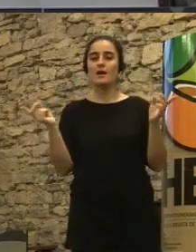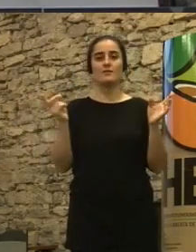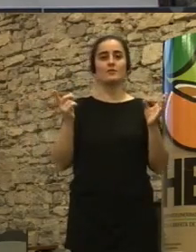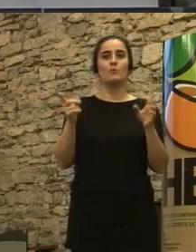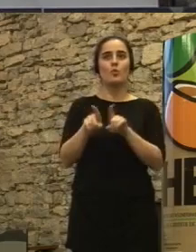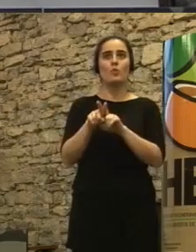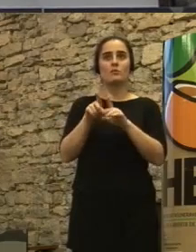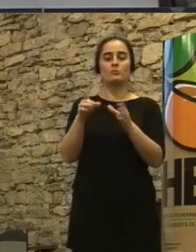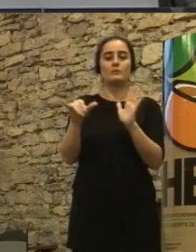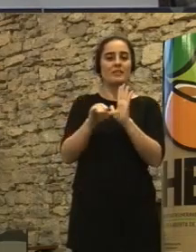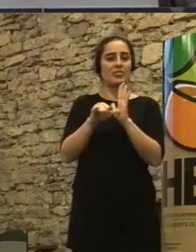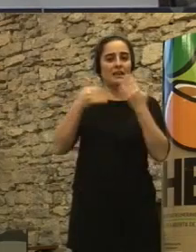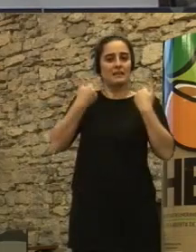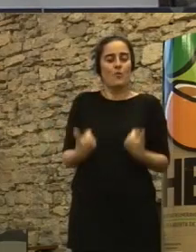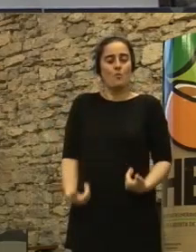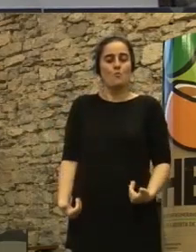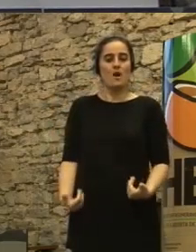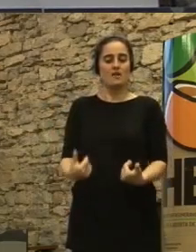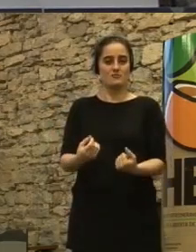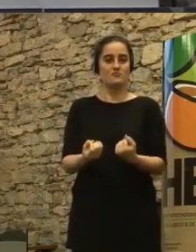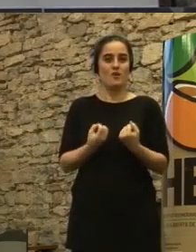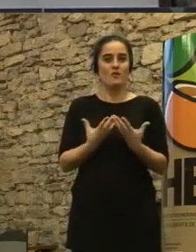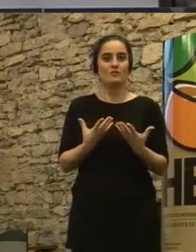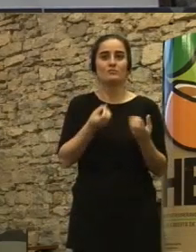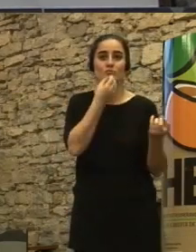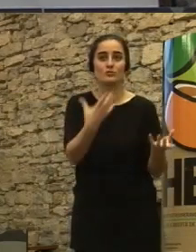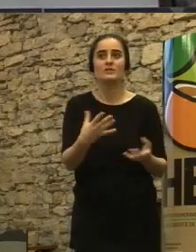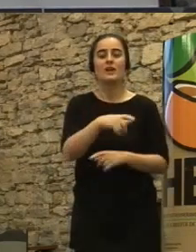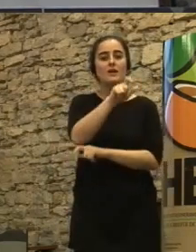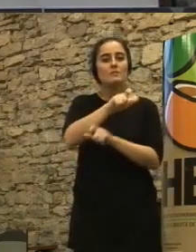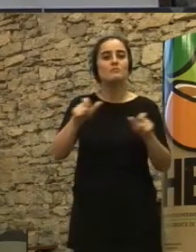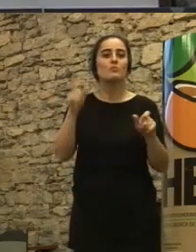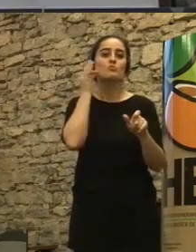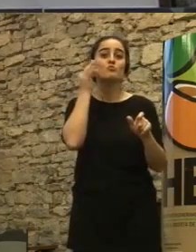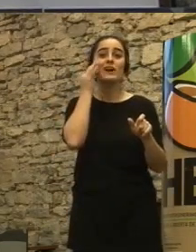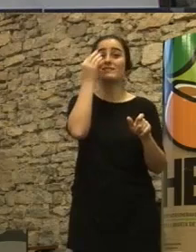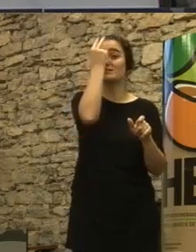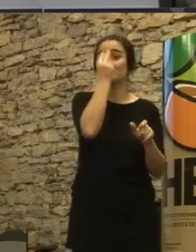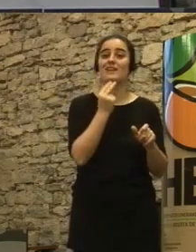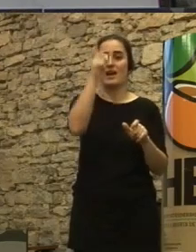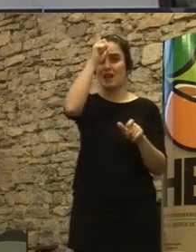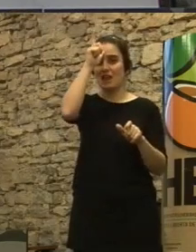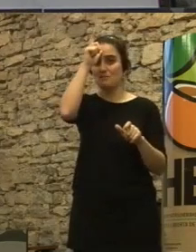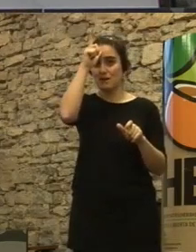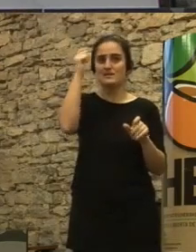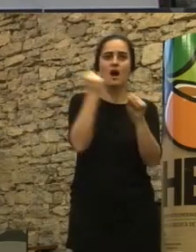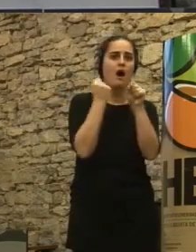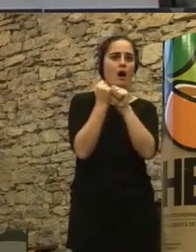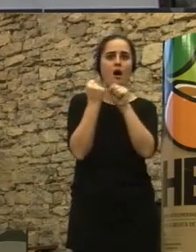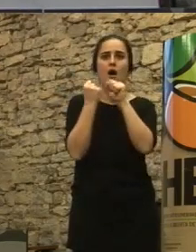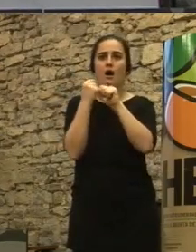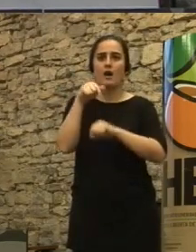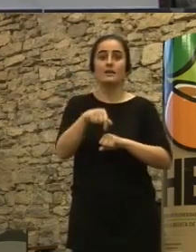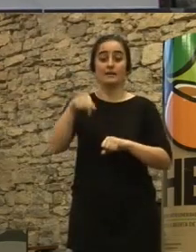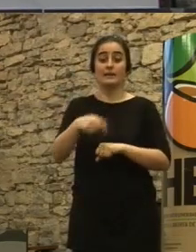muy humana y muy interesante. Hay cientos y cientos de mujeres en Alemania ciegas que trabajan en esto. Han venido a España a hablar con